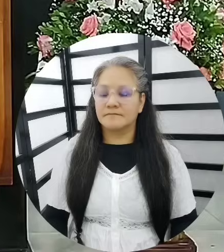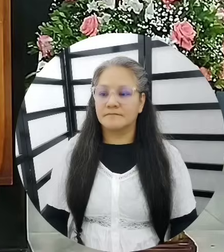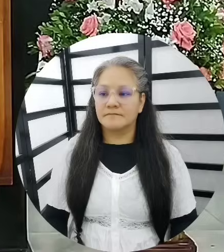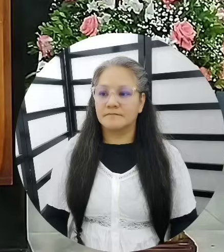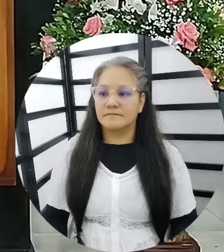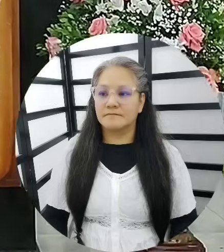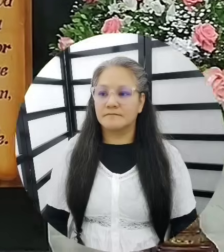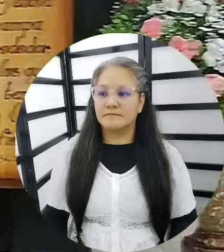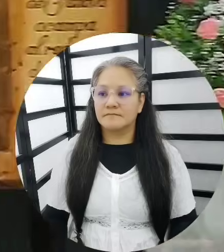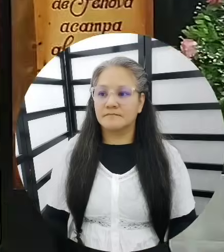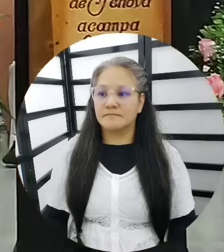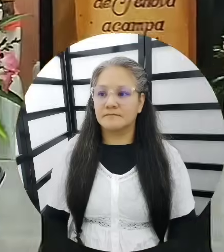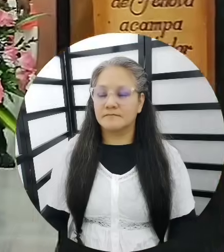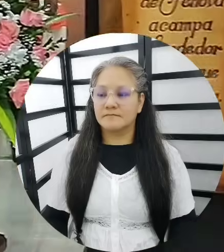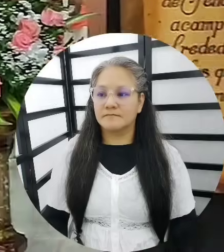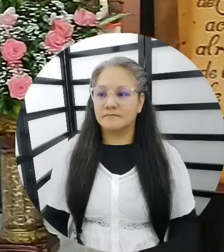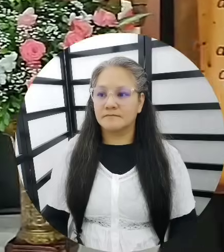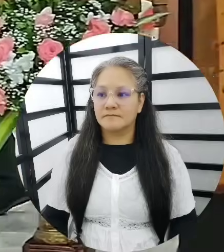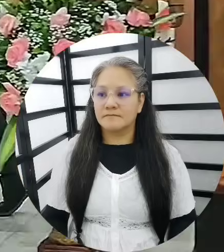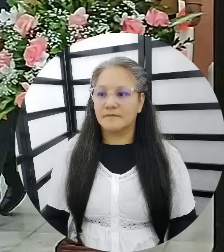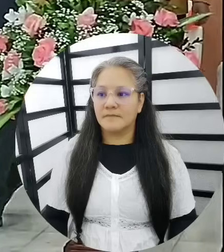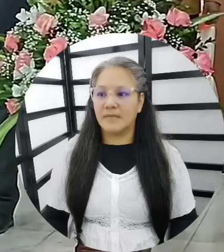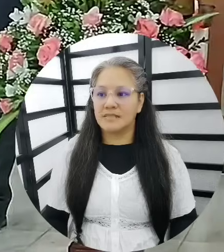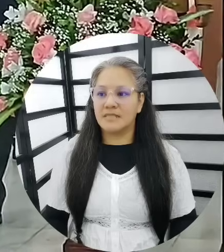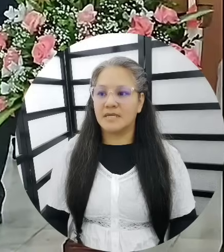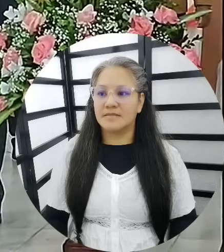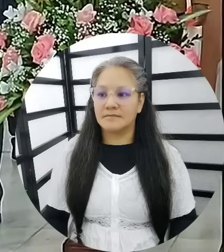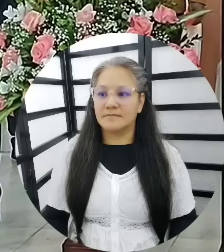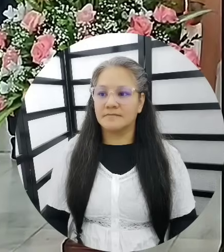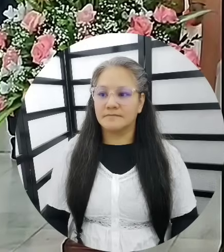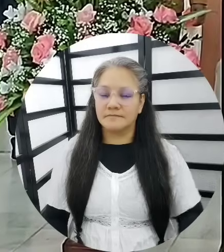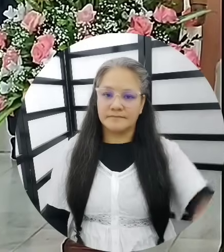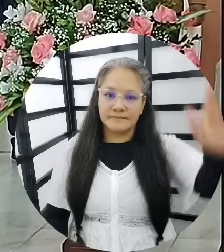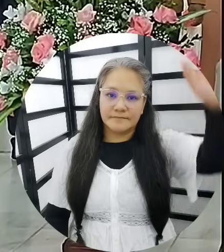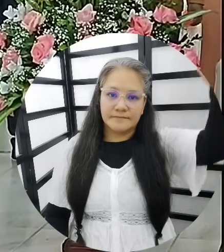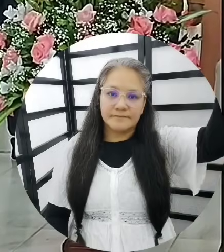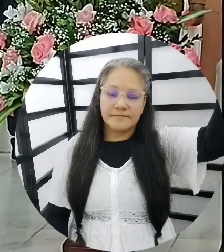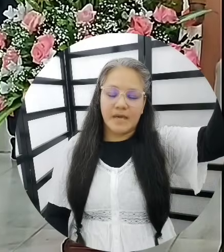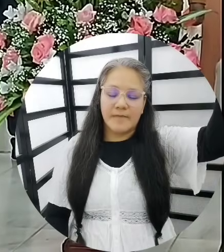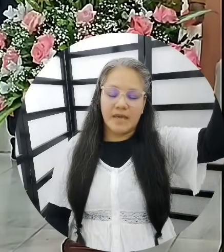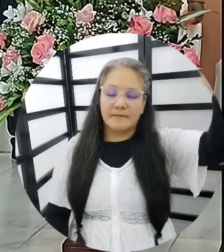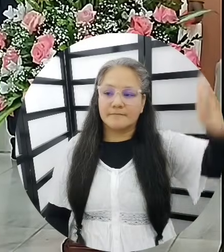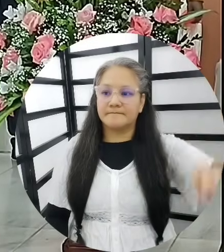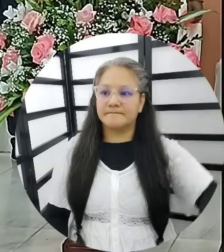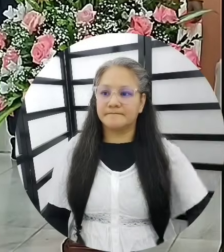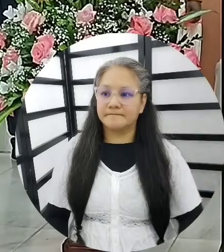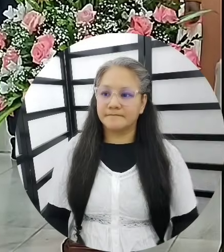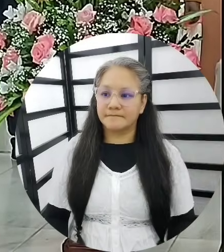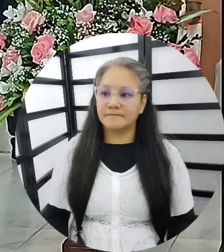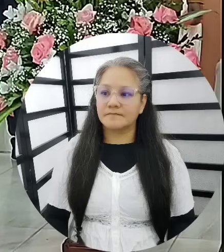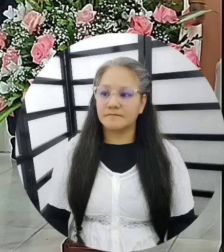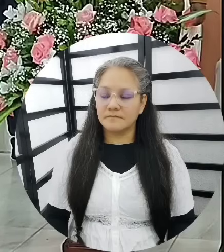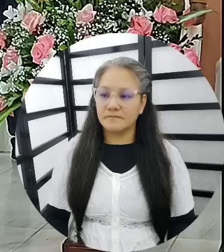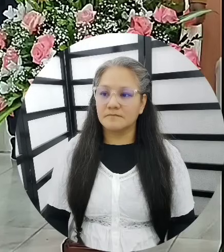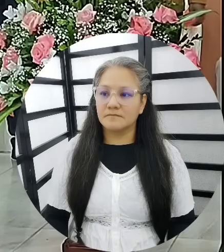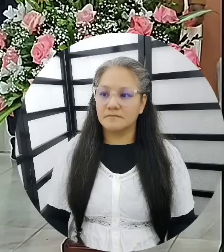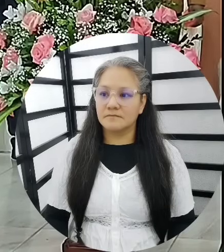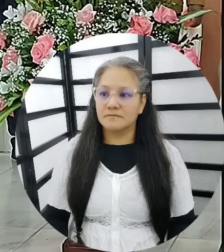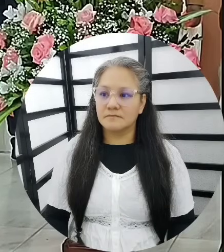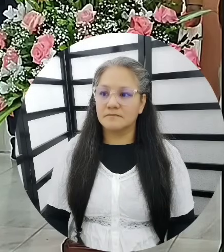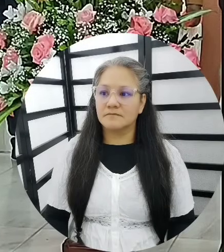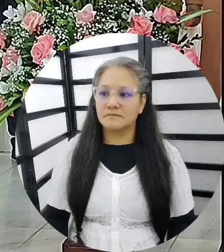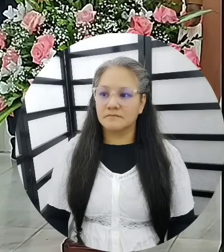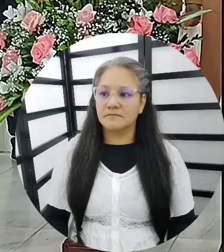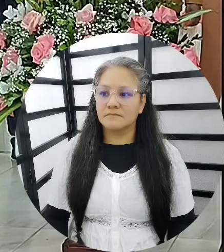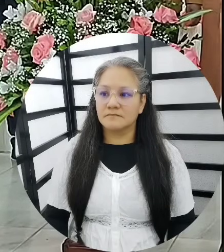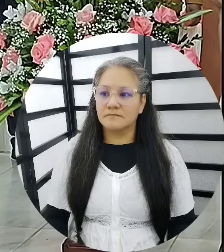son los nuevos pastores. Pero hay que usarlos, hay que ayudarlos, hay que impulsarlos. No se pueden tragar, no se les